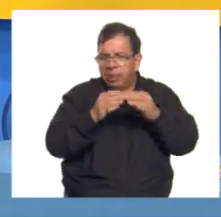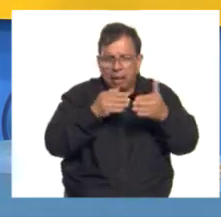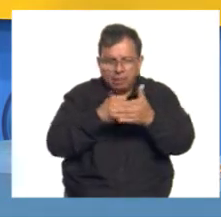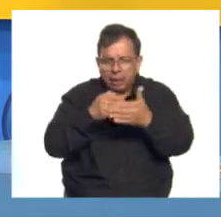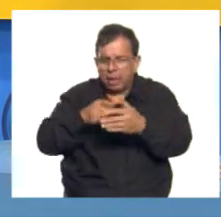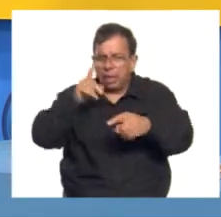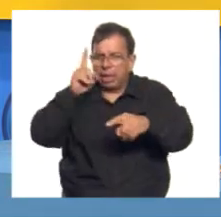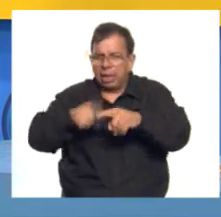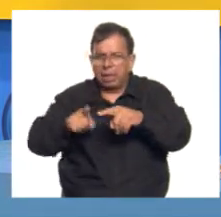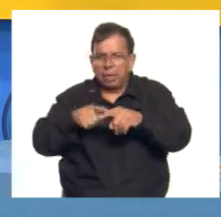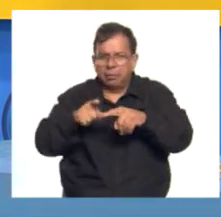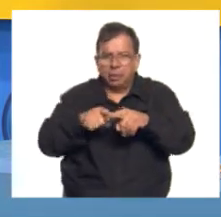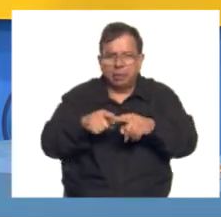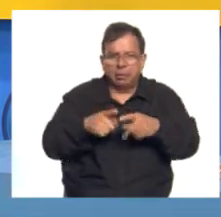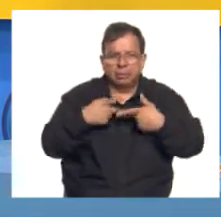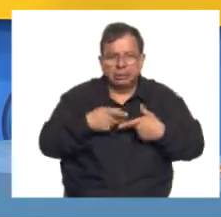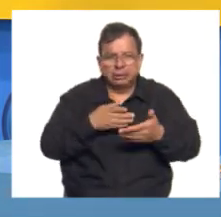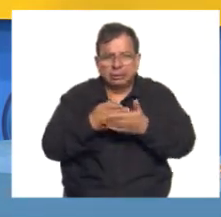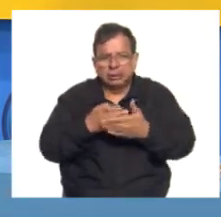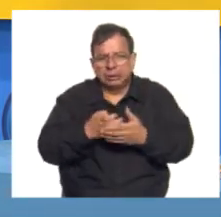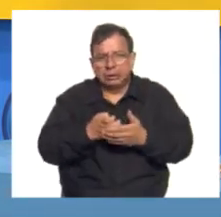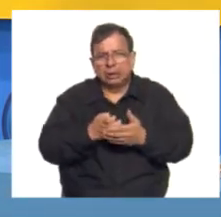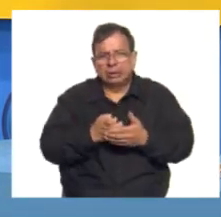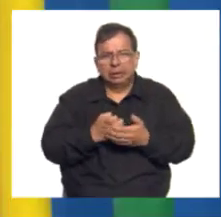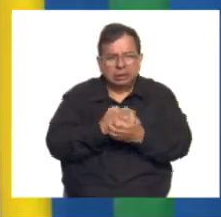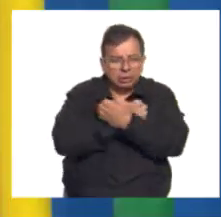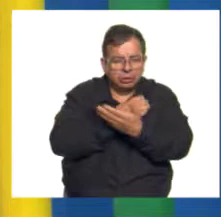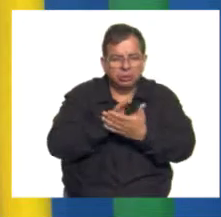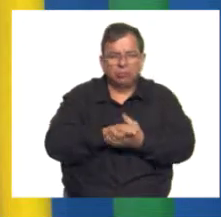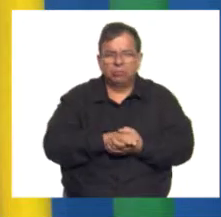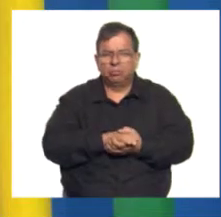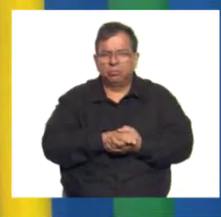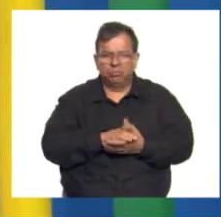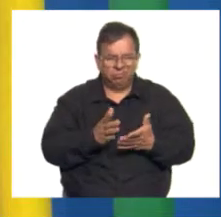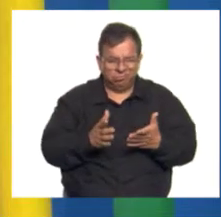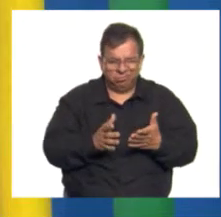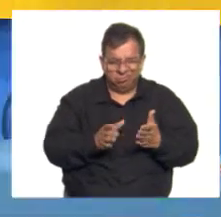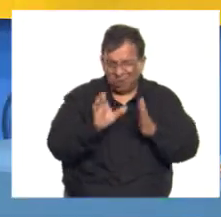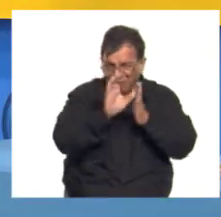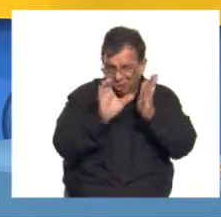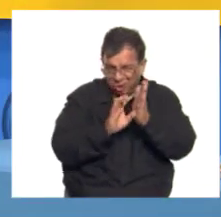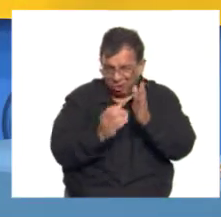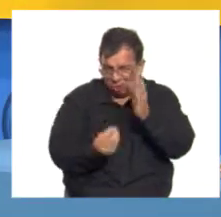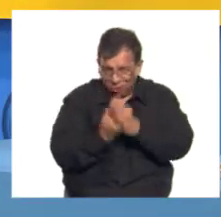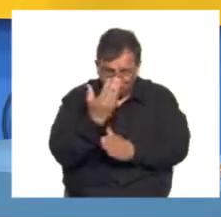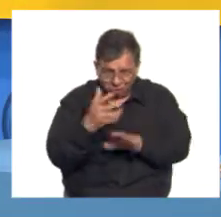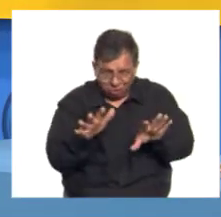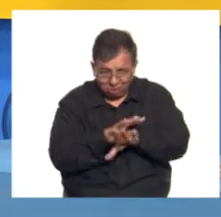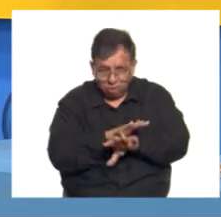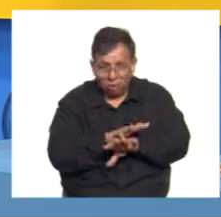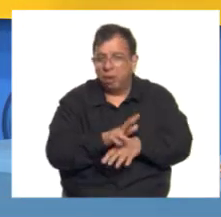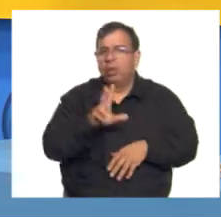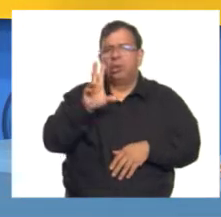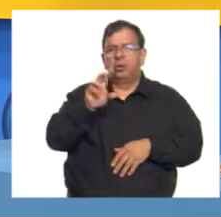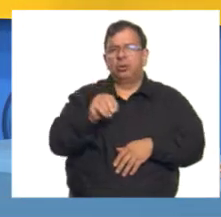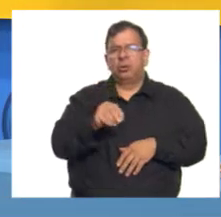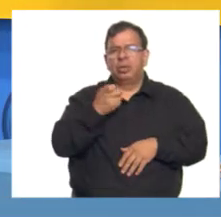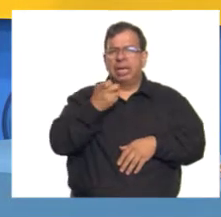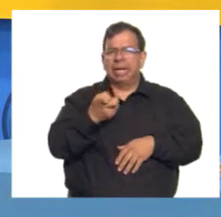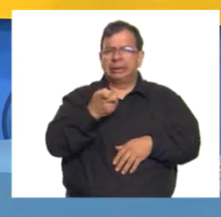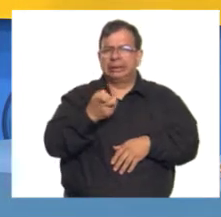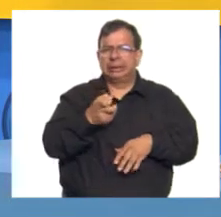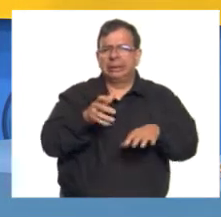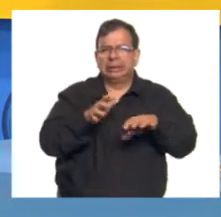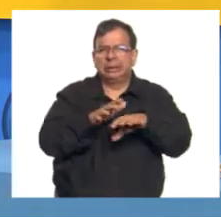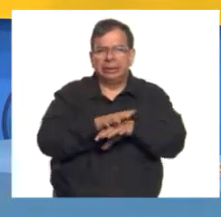que dificultaban el acceso a la educación del país. ¿Es un nuevo cambio de constitución? No, más bien, este cambio va